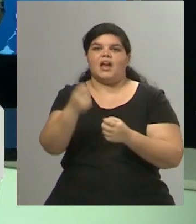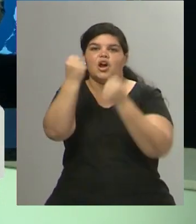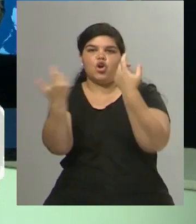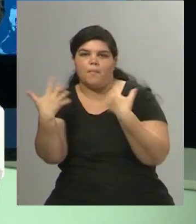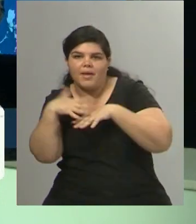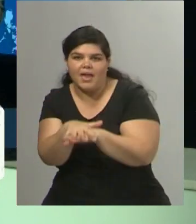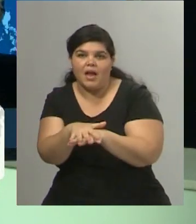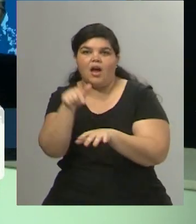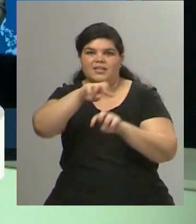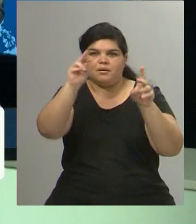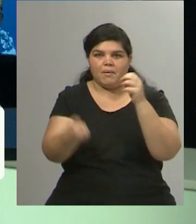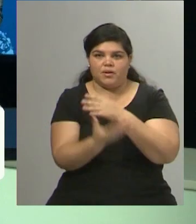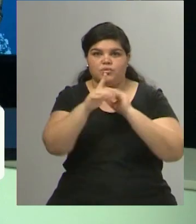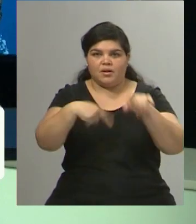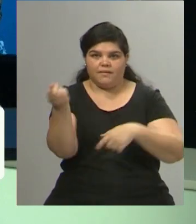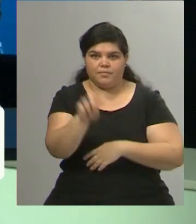de Mercosur. Ya volvemos.